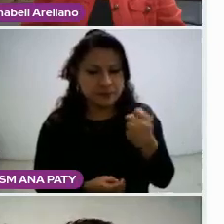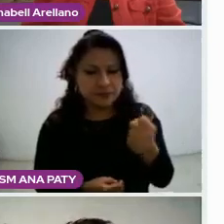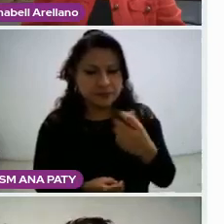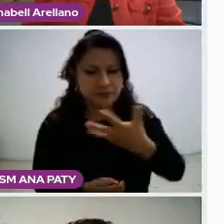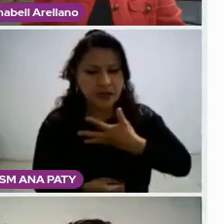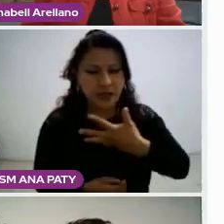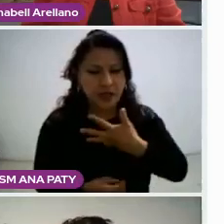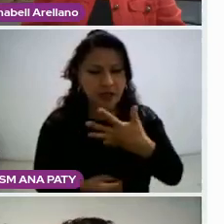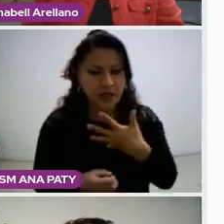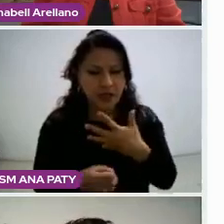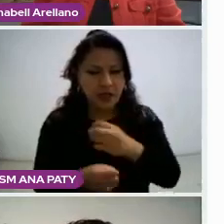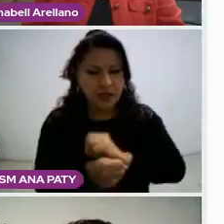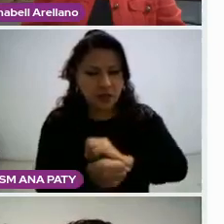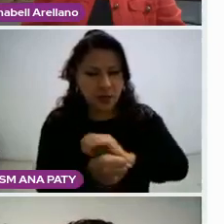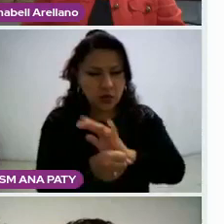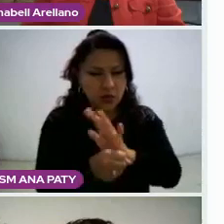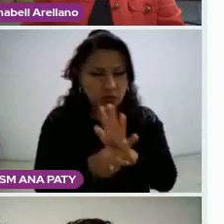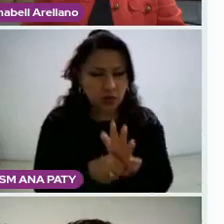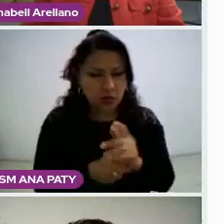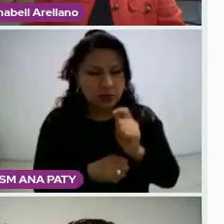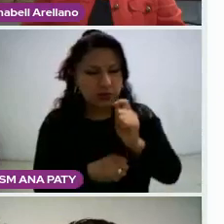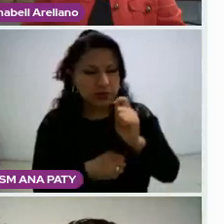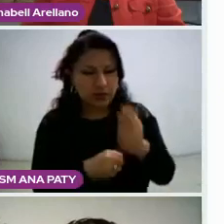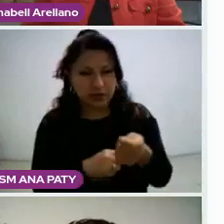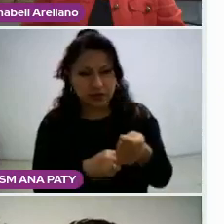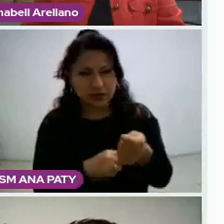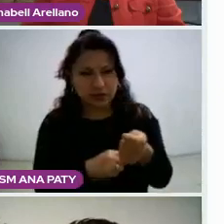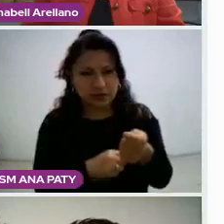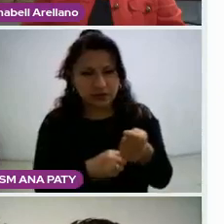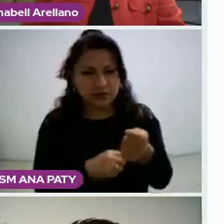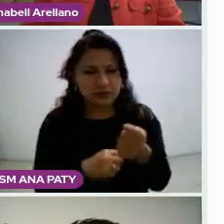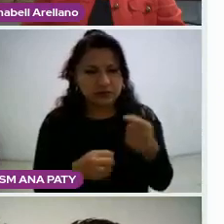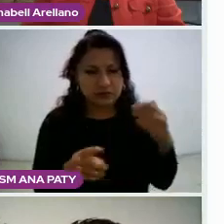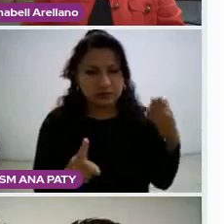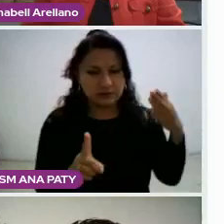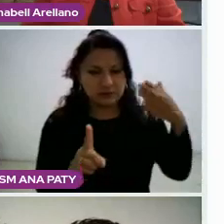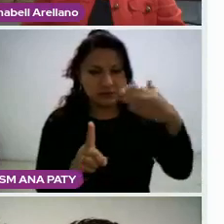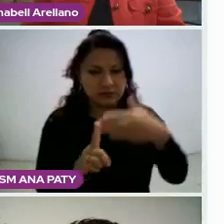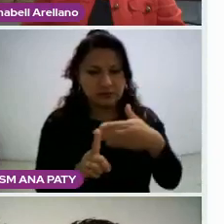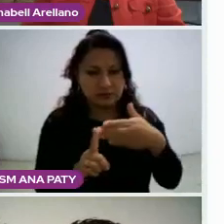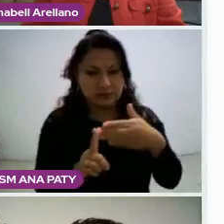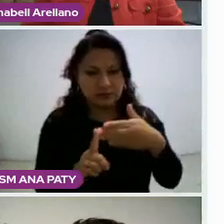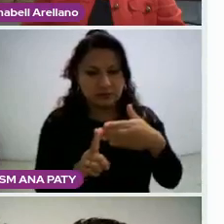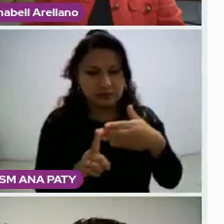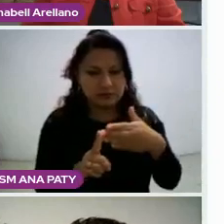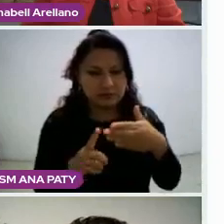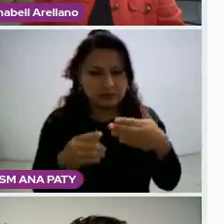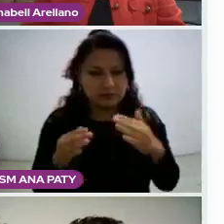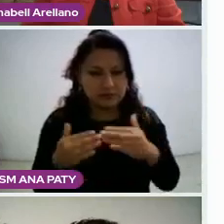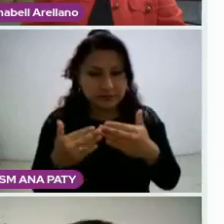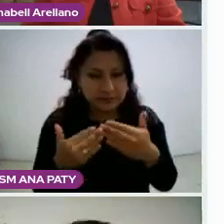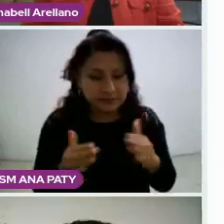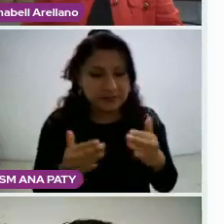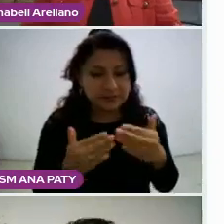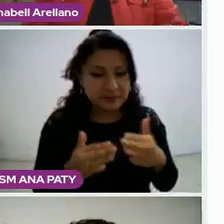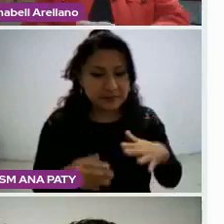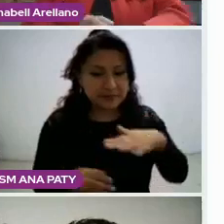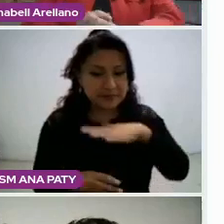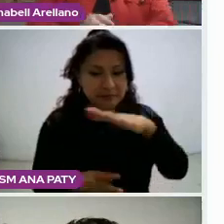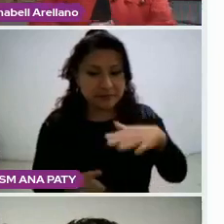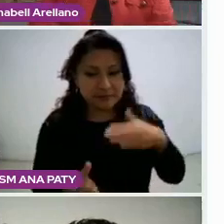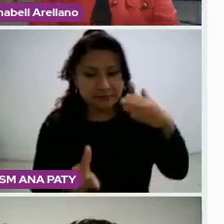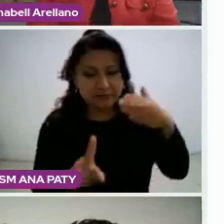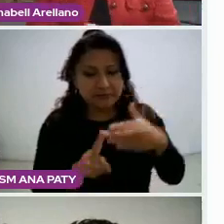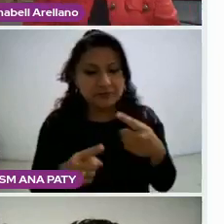se ha hablado y se han retomado estos espacios de el poder hablar sobre salud mental. Cada vez se